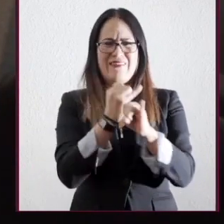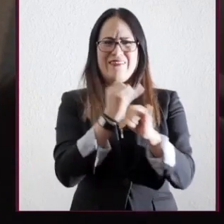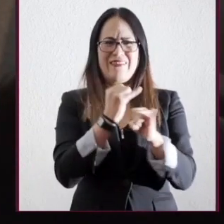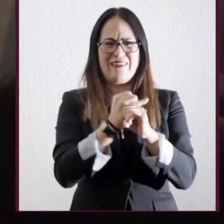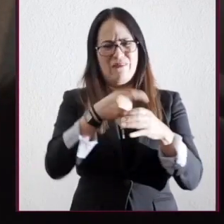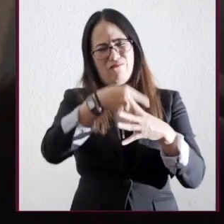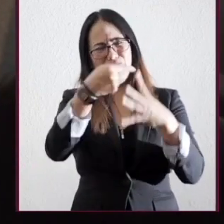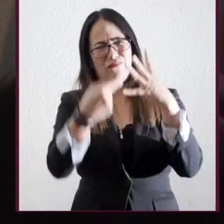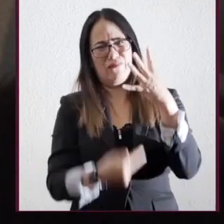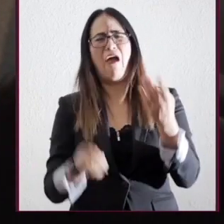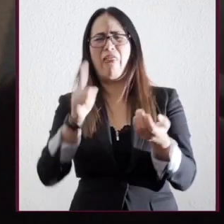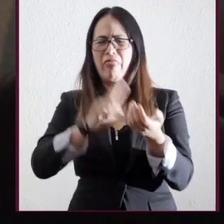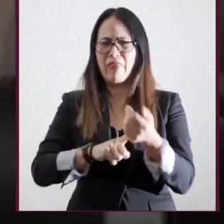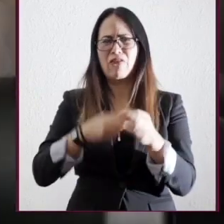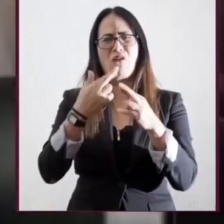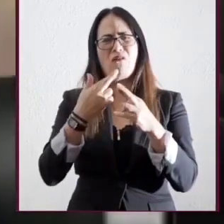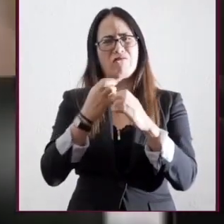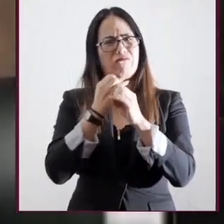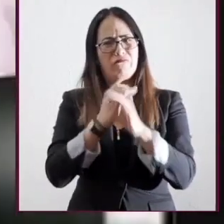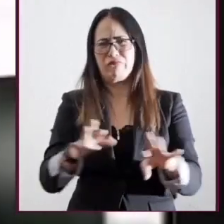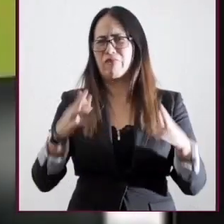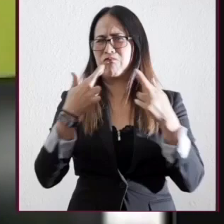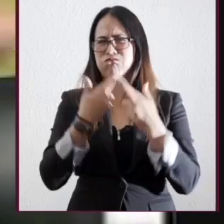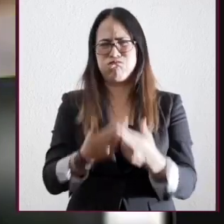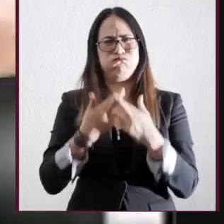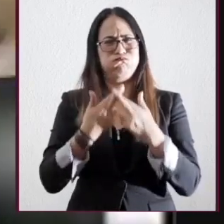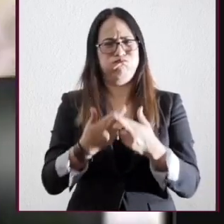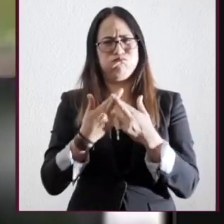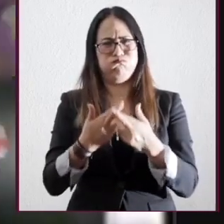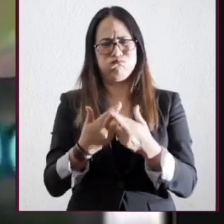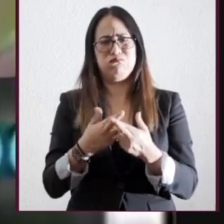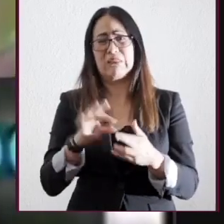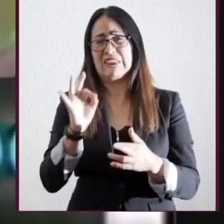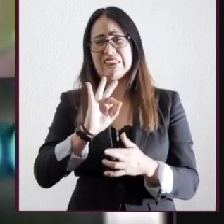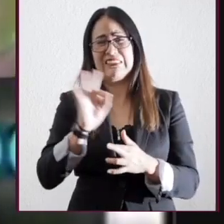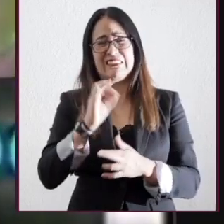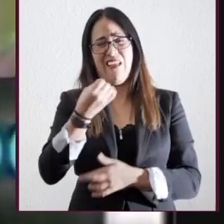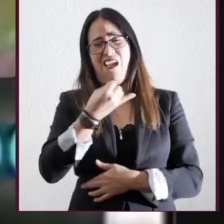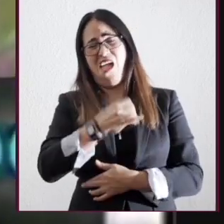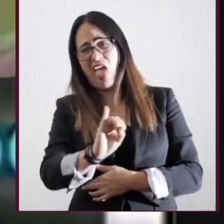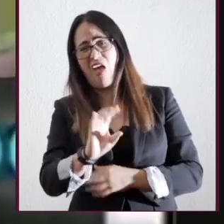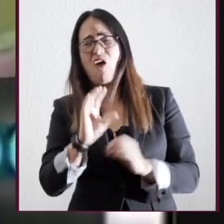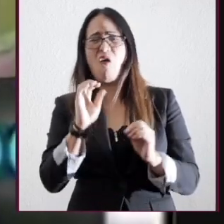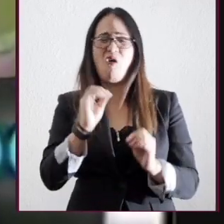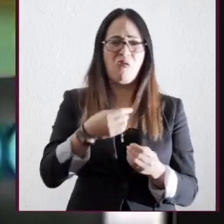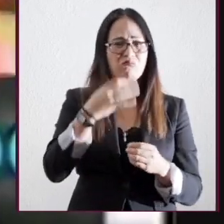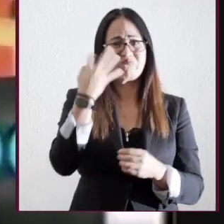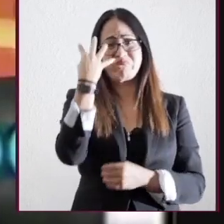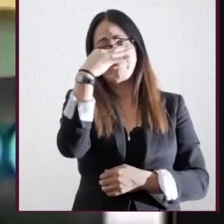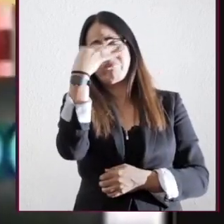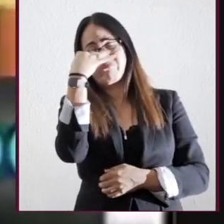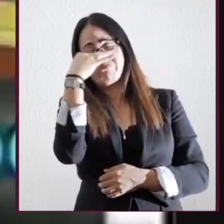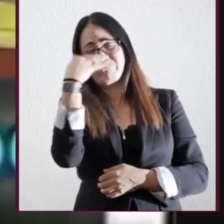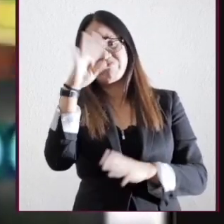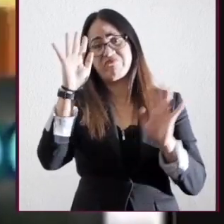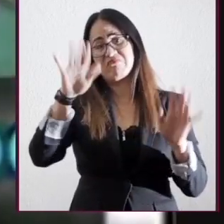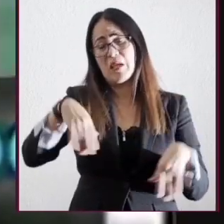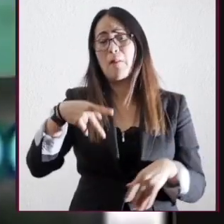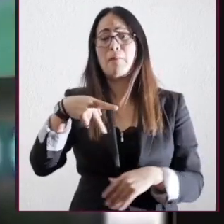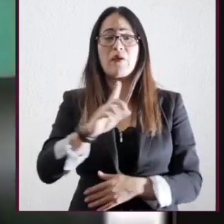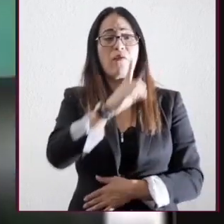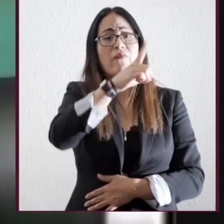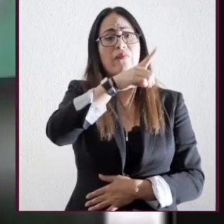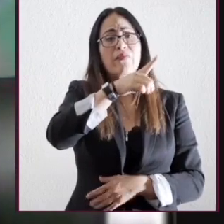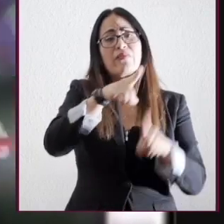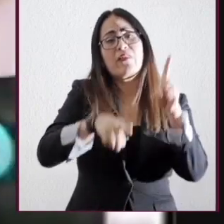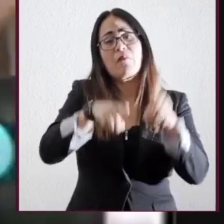gran cantidad de contenidos que pueden ser absurdos, que pueden ser banales, pero dependerá de nosotros